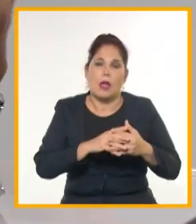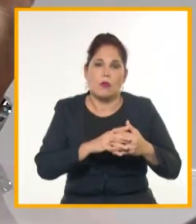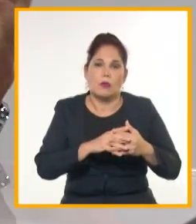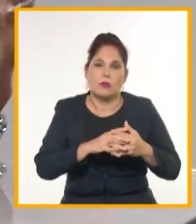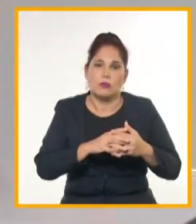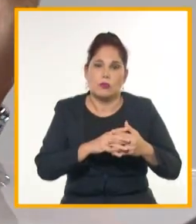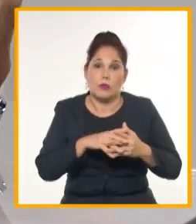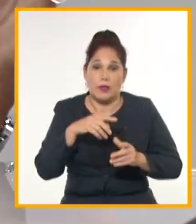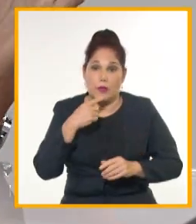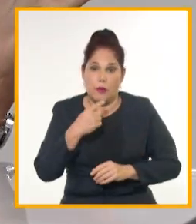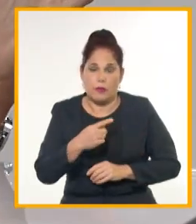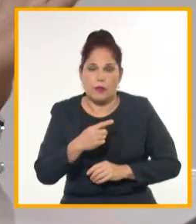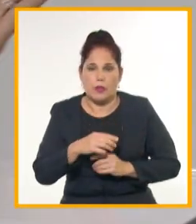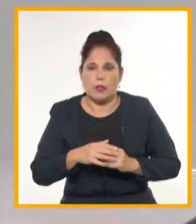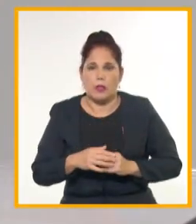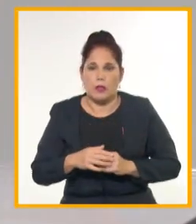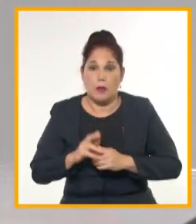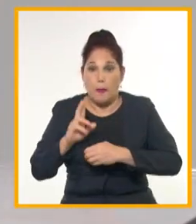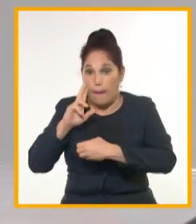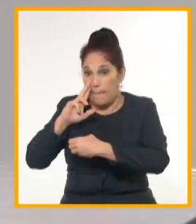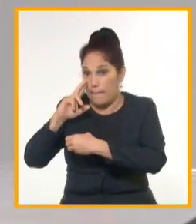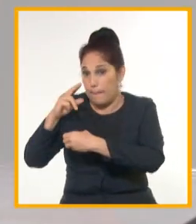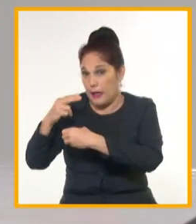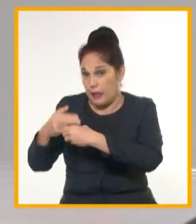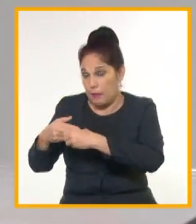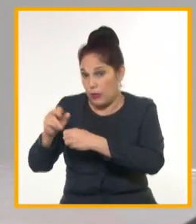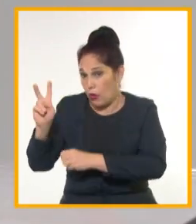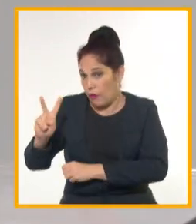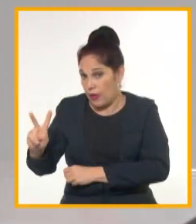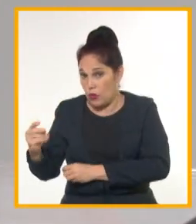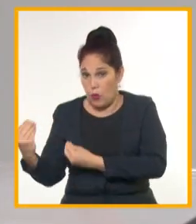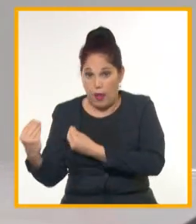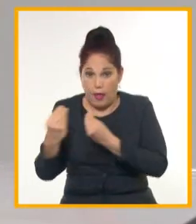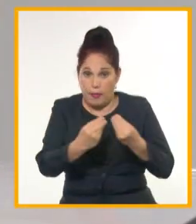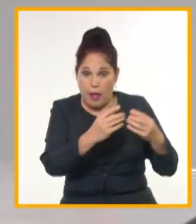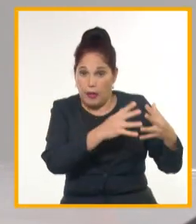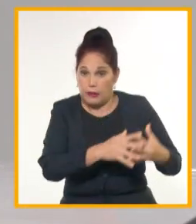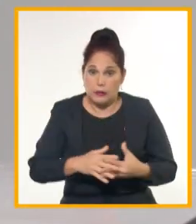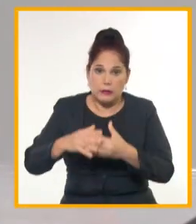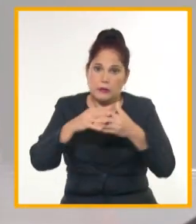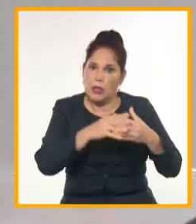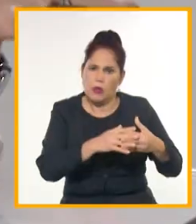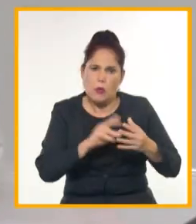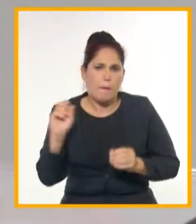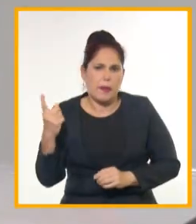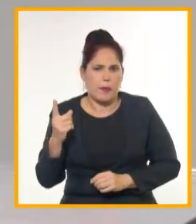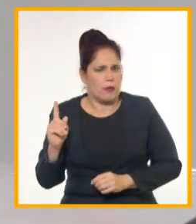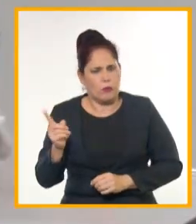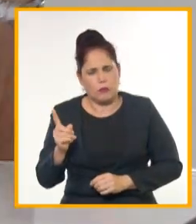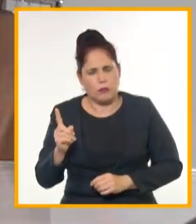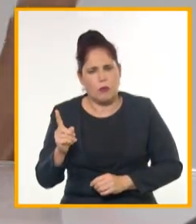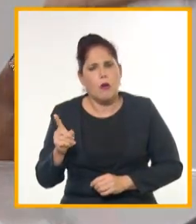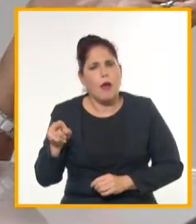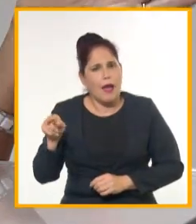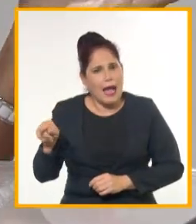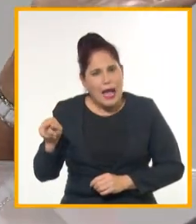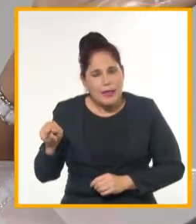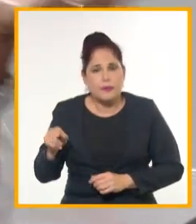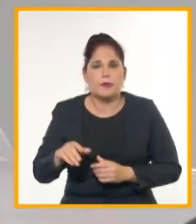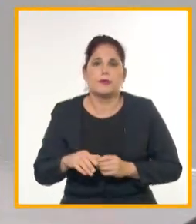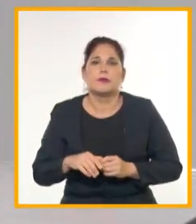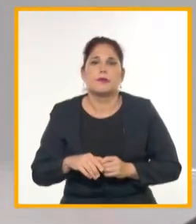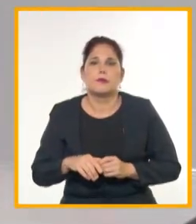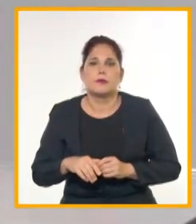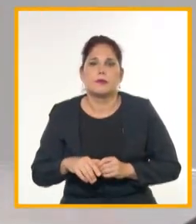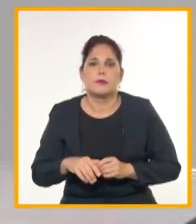primer suministrador de petróleo para Estados Unidos después que Biden, con la resolución 44A, le abrió una indígena, la 44 que